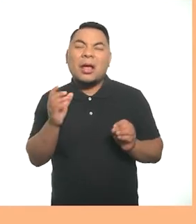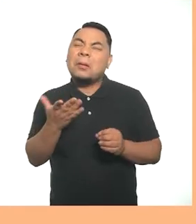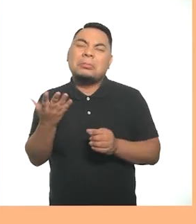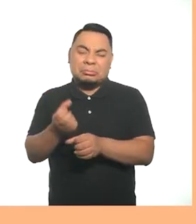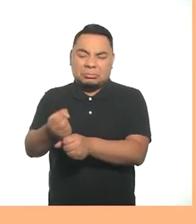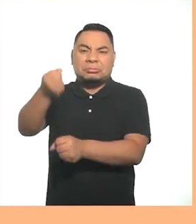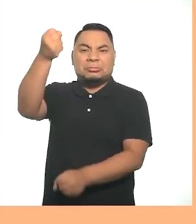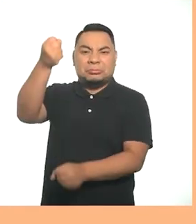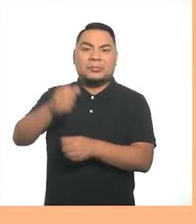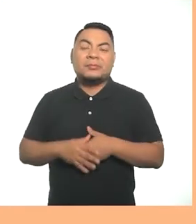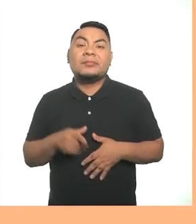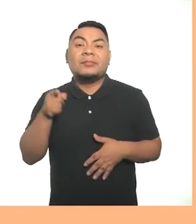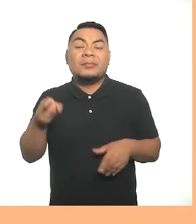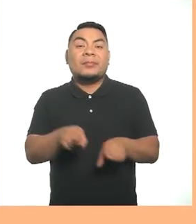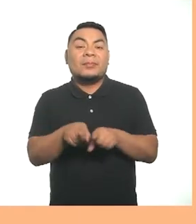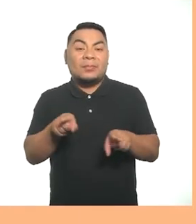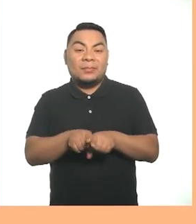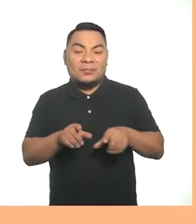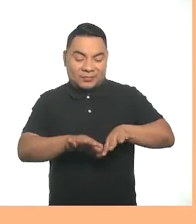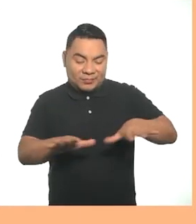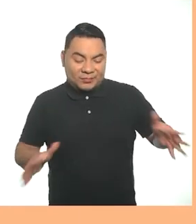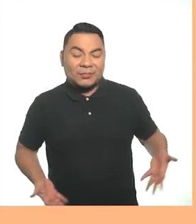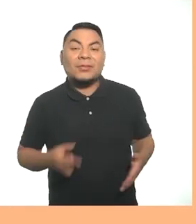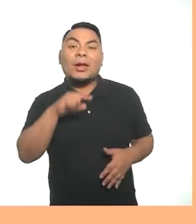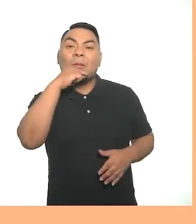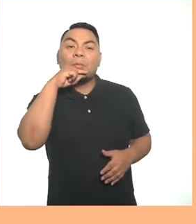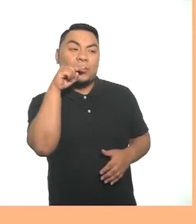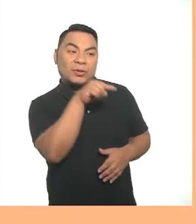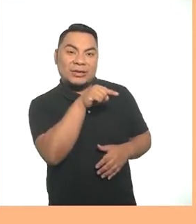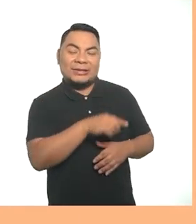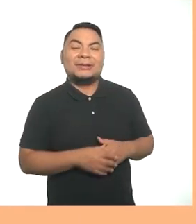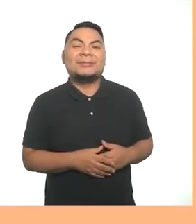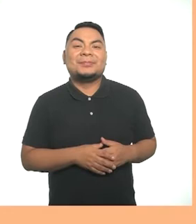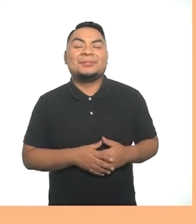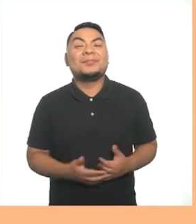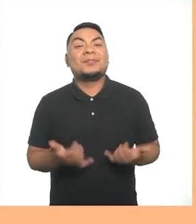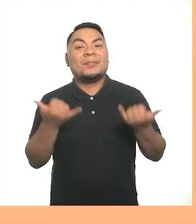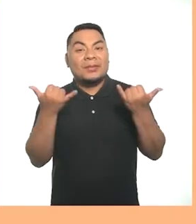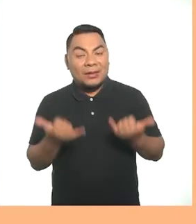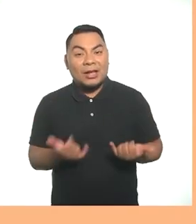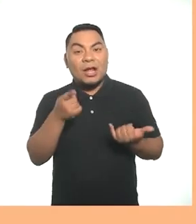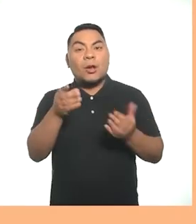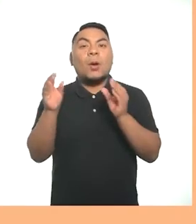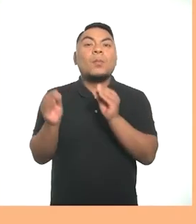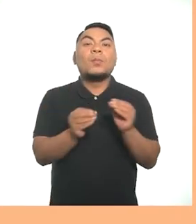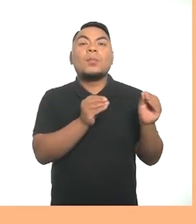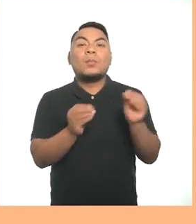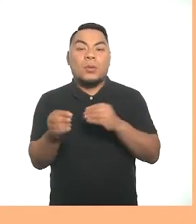lo simule y unas polleras para las mujeres. Ahora muevan las